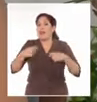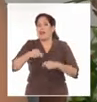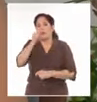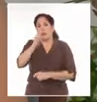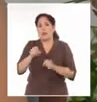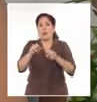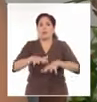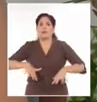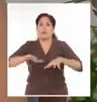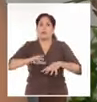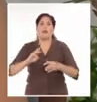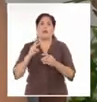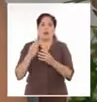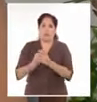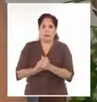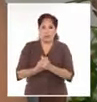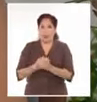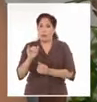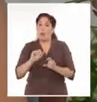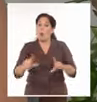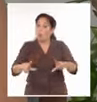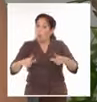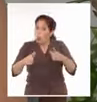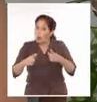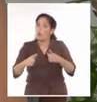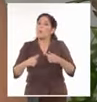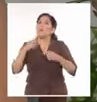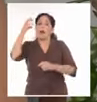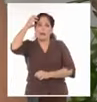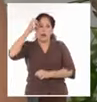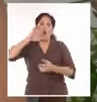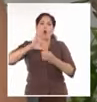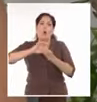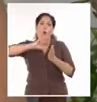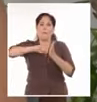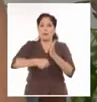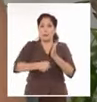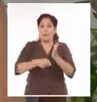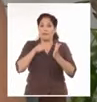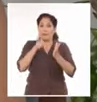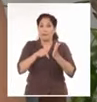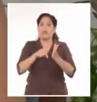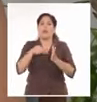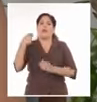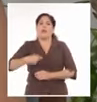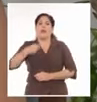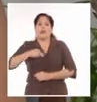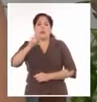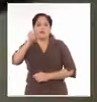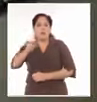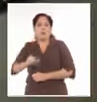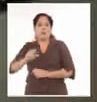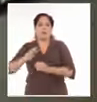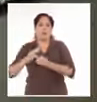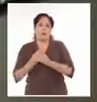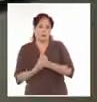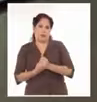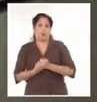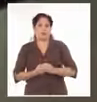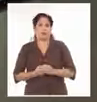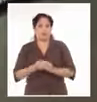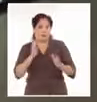situación de discapacidad, así cumpliendo con nuestro Estado la convención que es firmante de la Convención de Derechos de Personas con Discapacidad. Durante